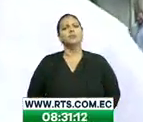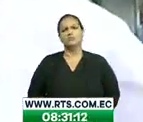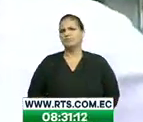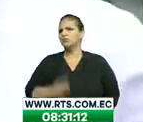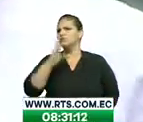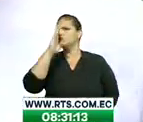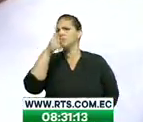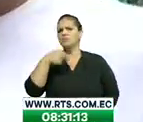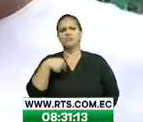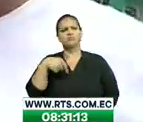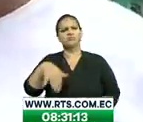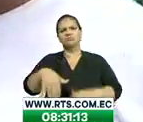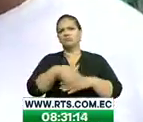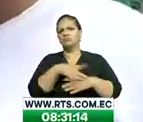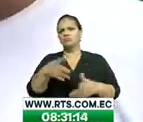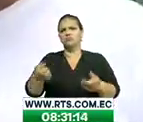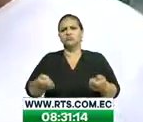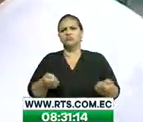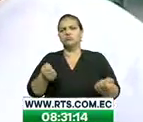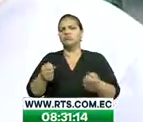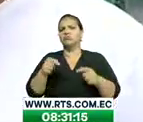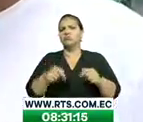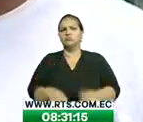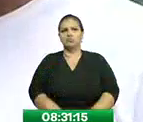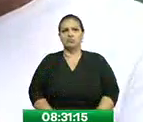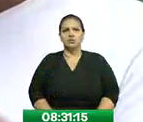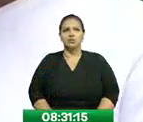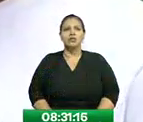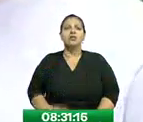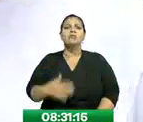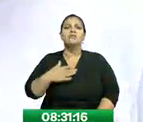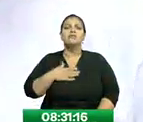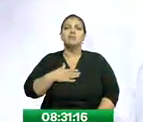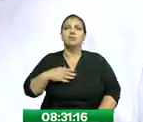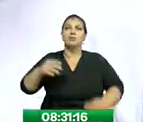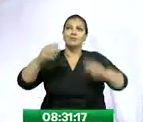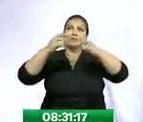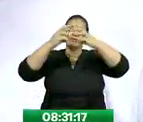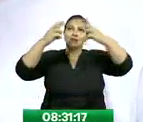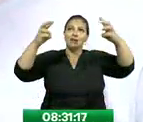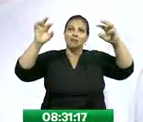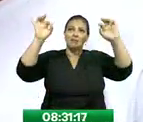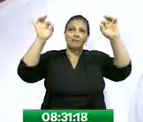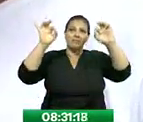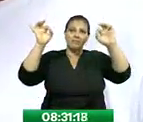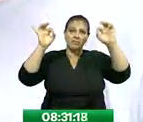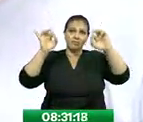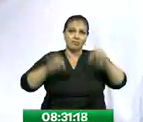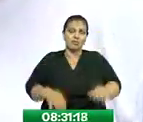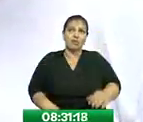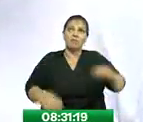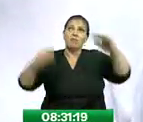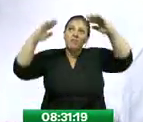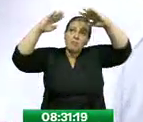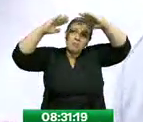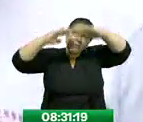que pasa es que los cables muy bajos. Imagínense, no es ni tan alto el camión, no es ni